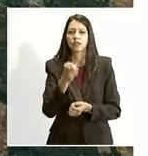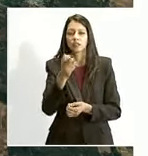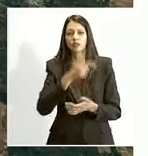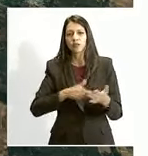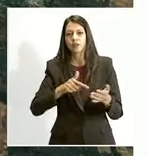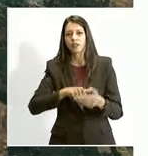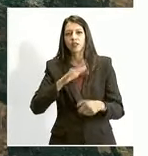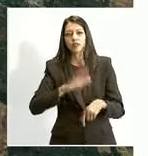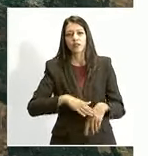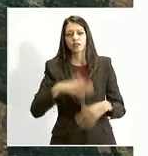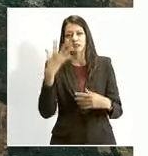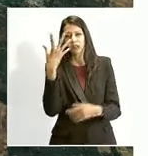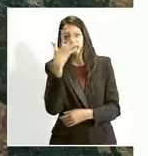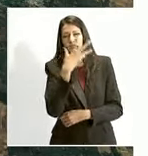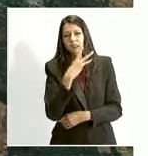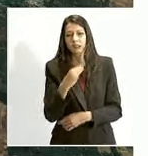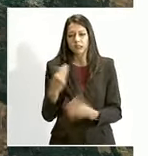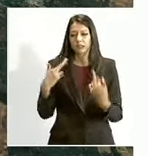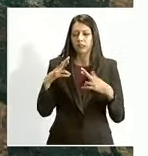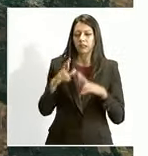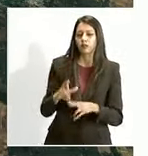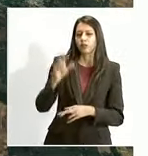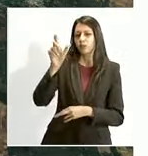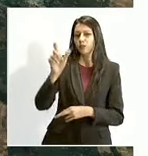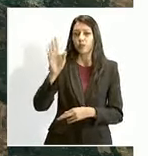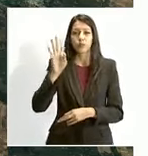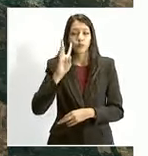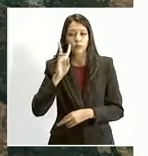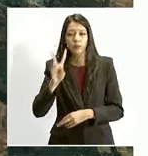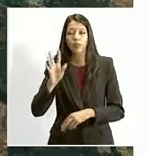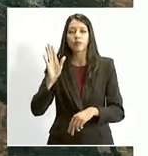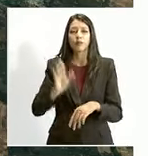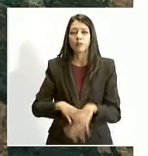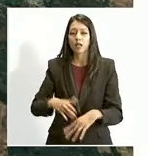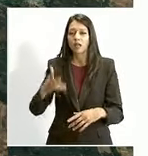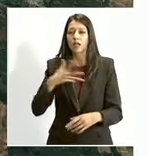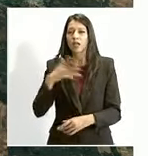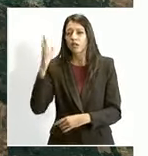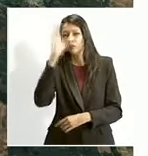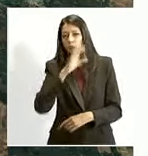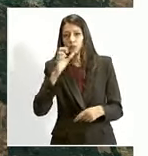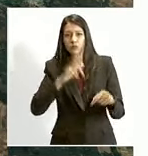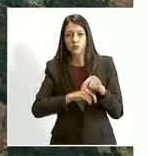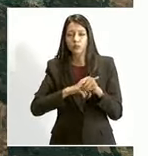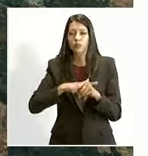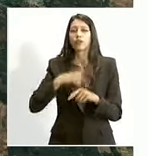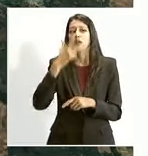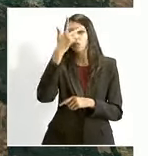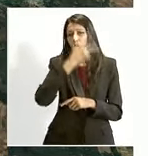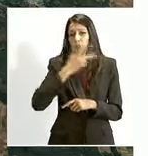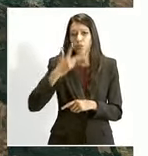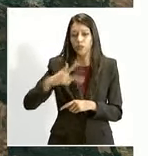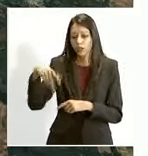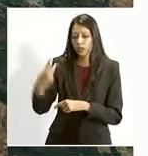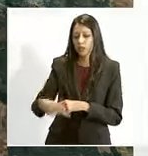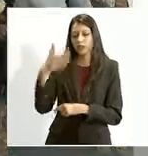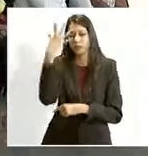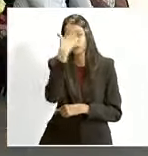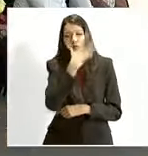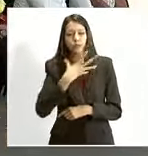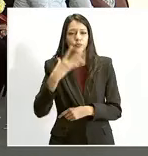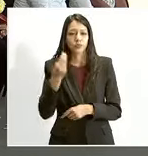emblemáticos y desde luego los donde está más concentrada la cultura purépecha de este maravilloso estado